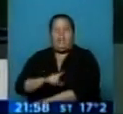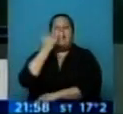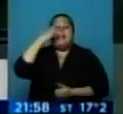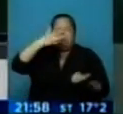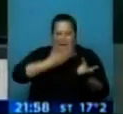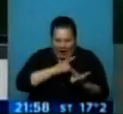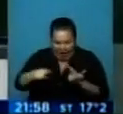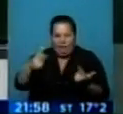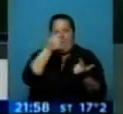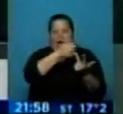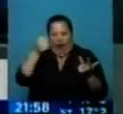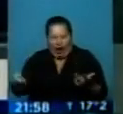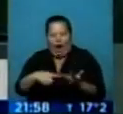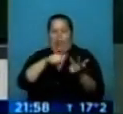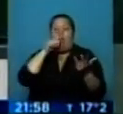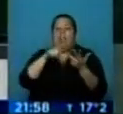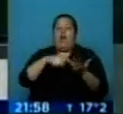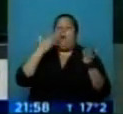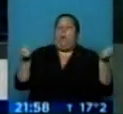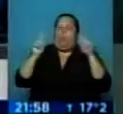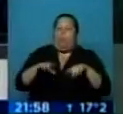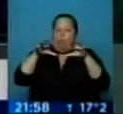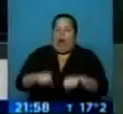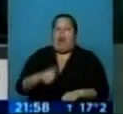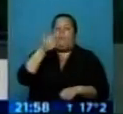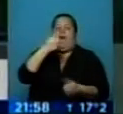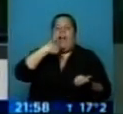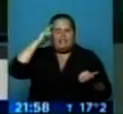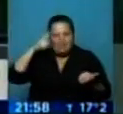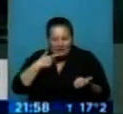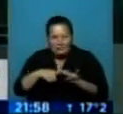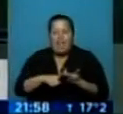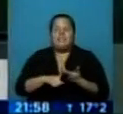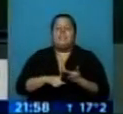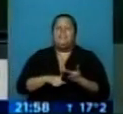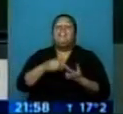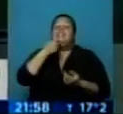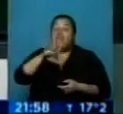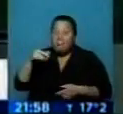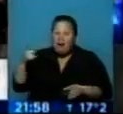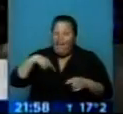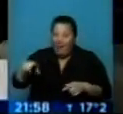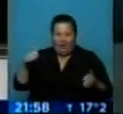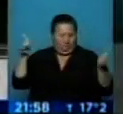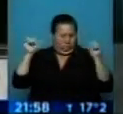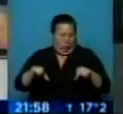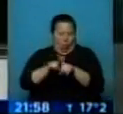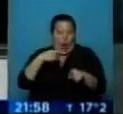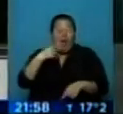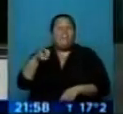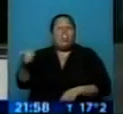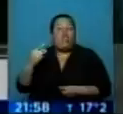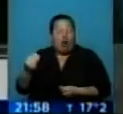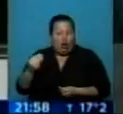YPF, aerolínea, la recuperación del ANSES, y hubiésemos salido, como él mismo lo dijo,